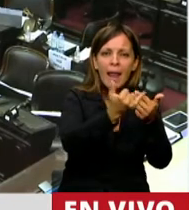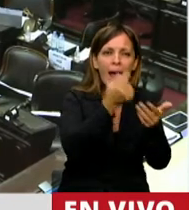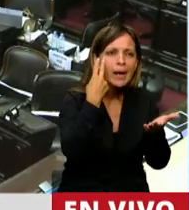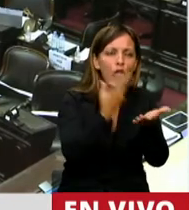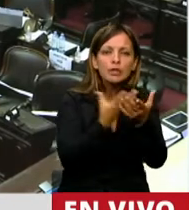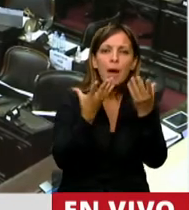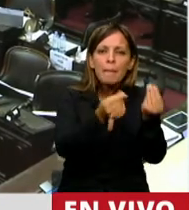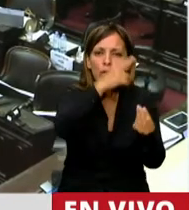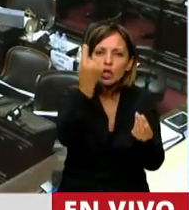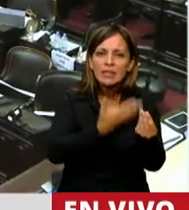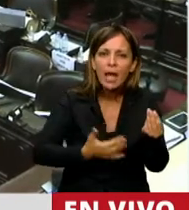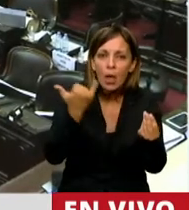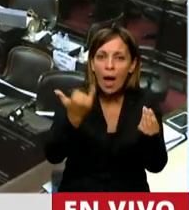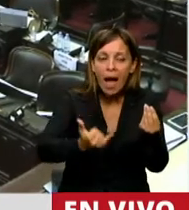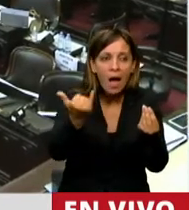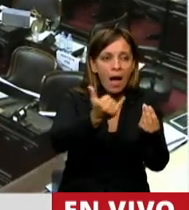resarcimiento.